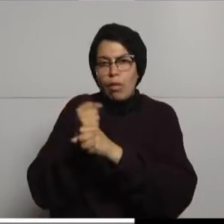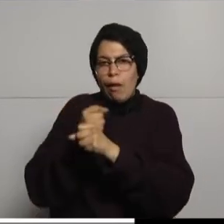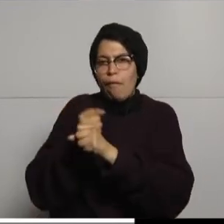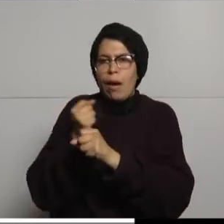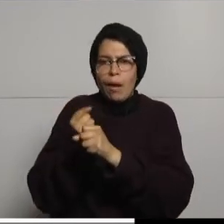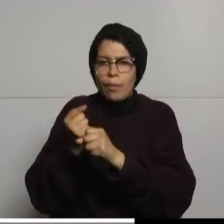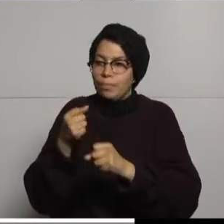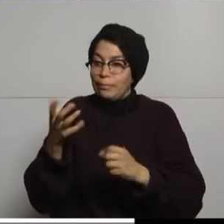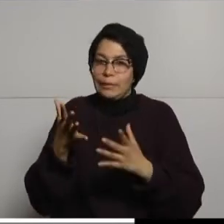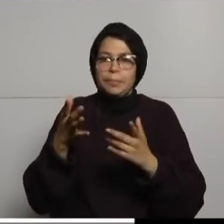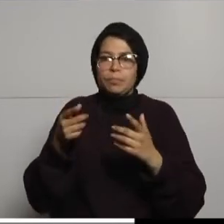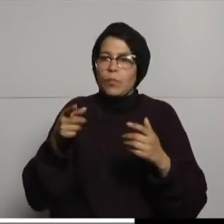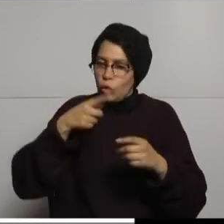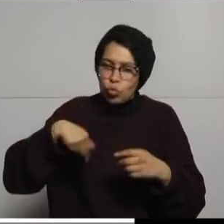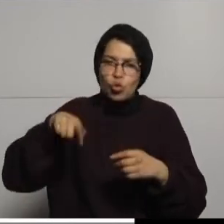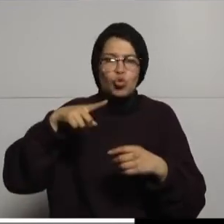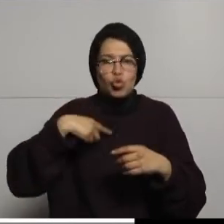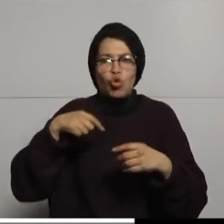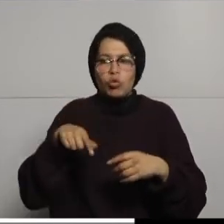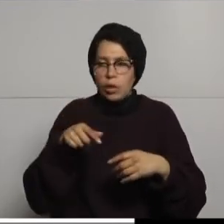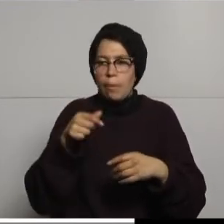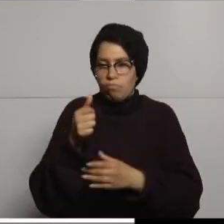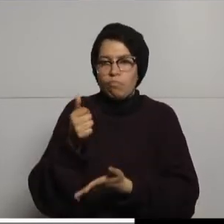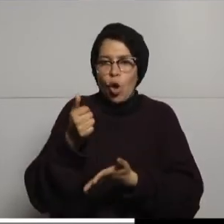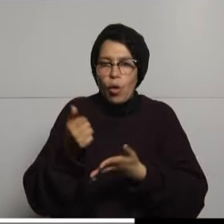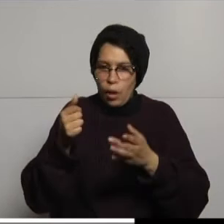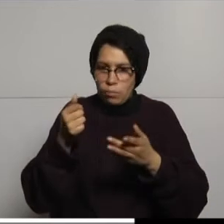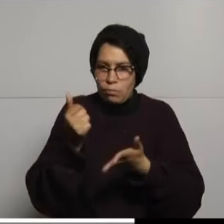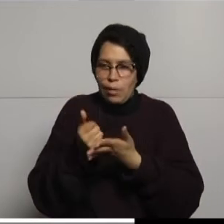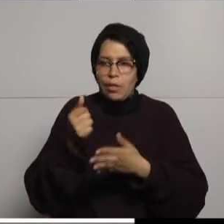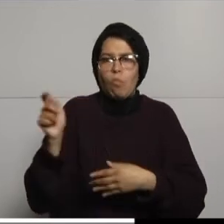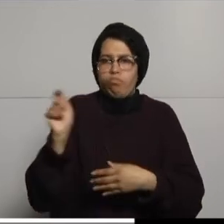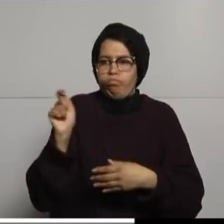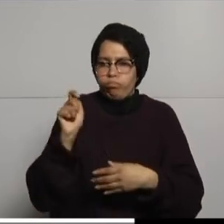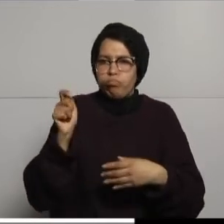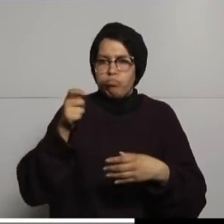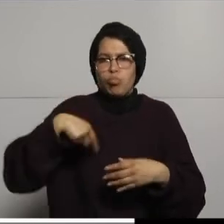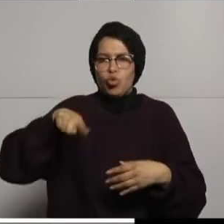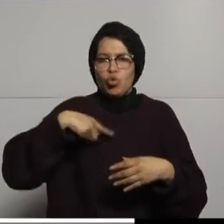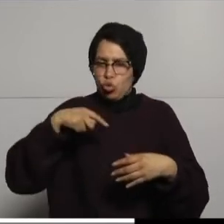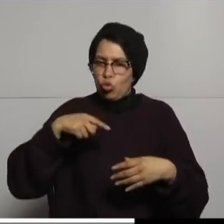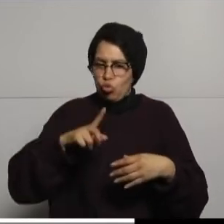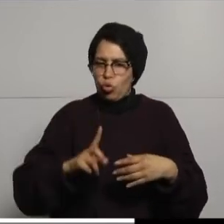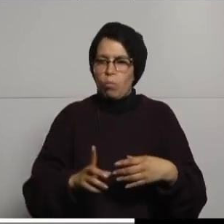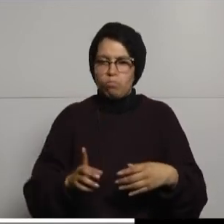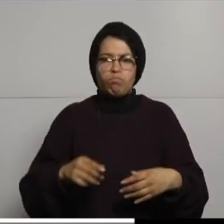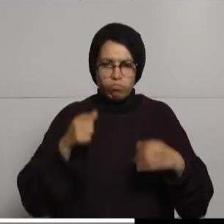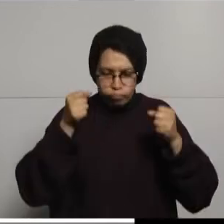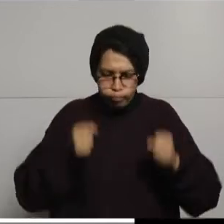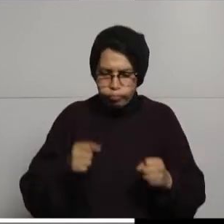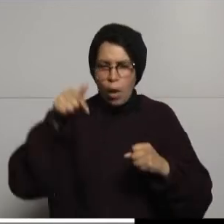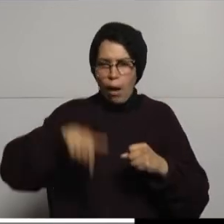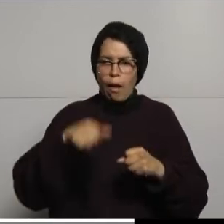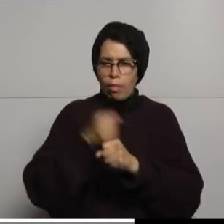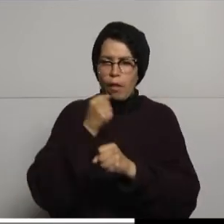campaña que se llama Estamos Putas. Son las prostitutas que trabajan en el centro de la ciudad y que por supuesto se han quedado sin trabajo y conformaron